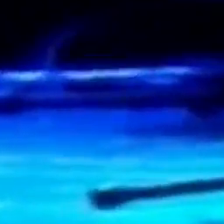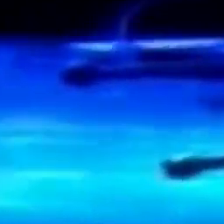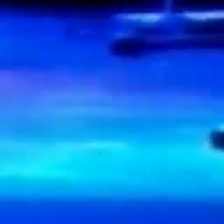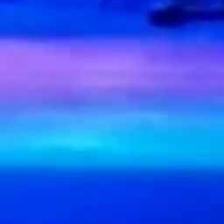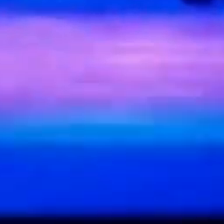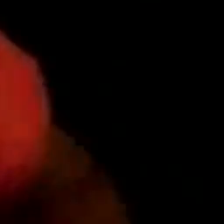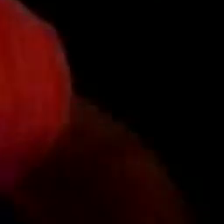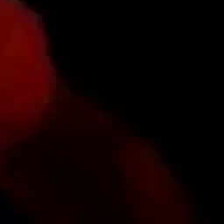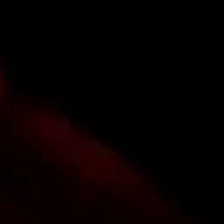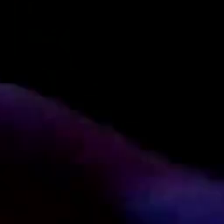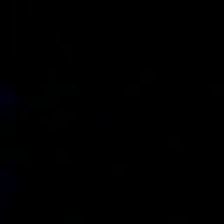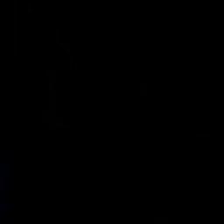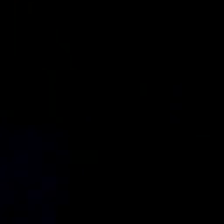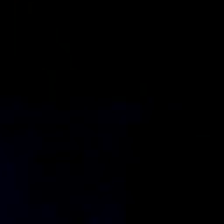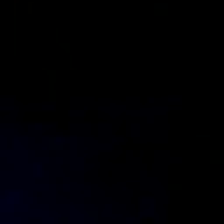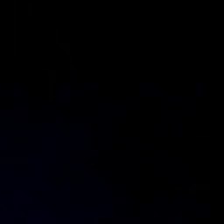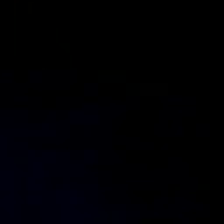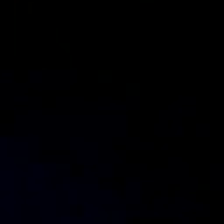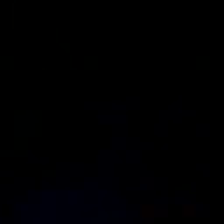La hago